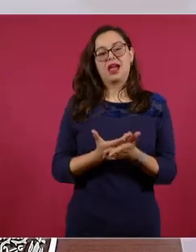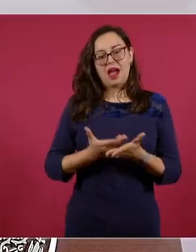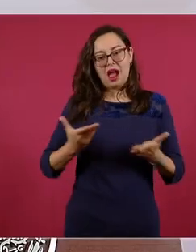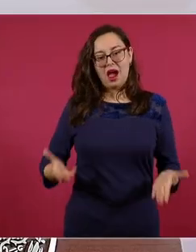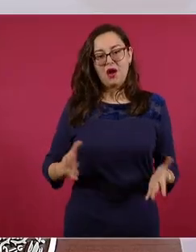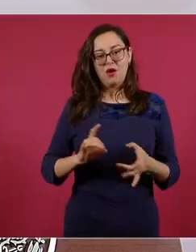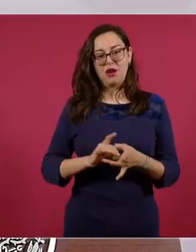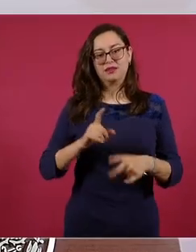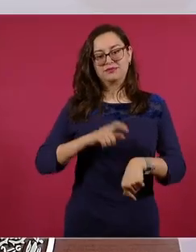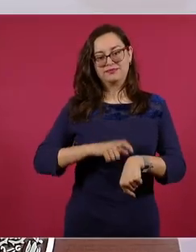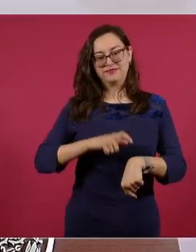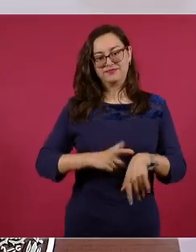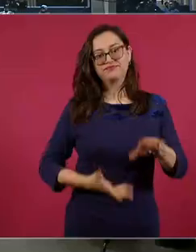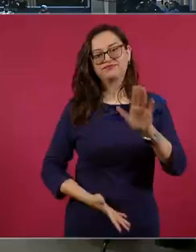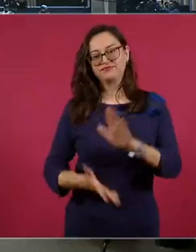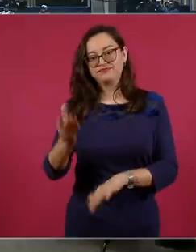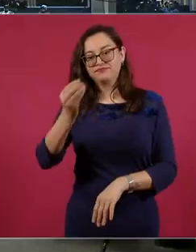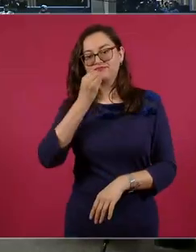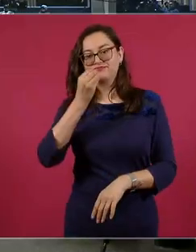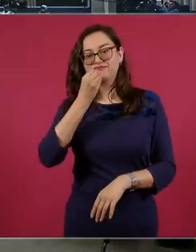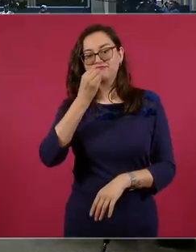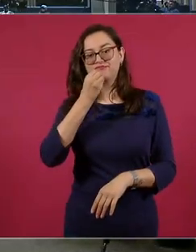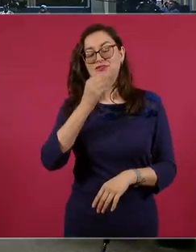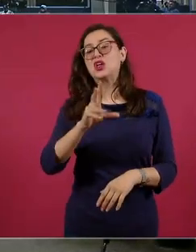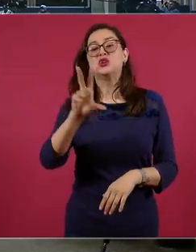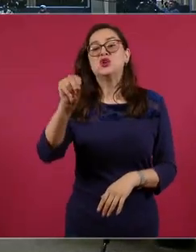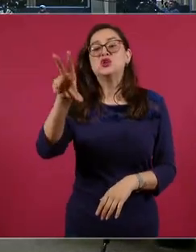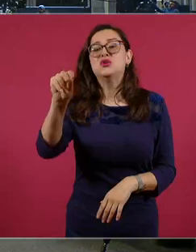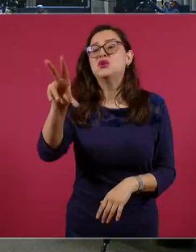Vámonos a desayunar. No, última pregunta, presidente.